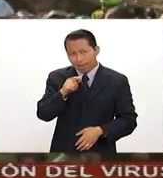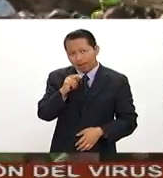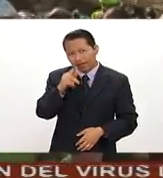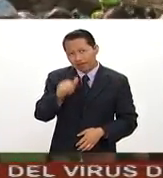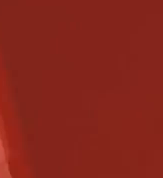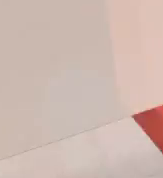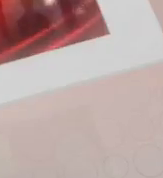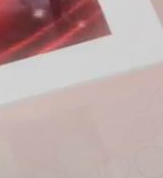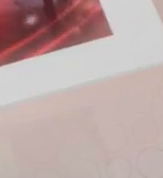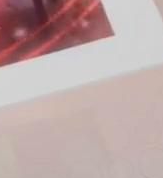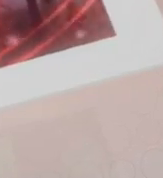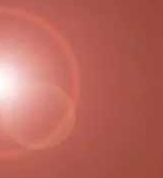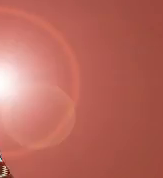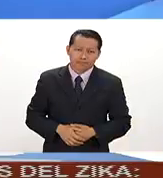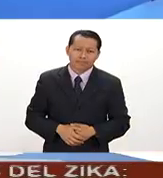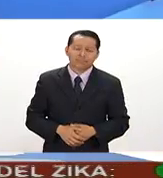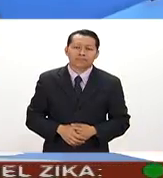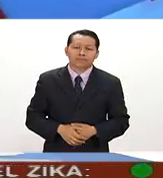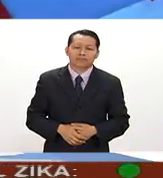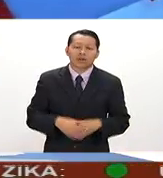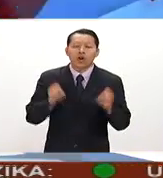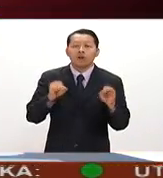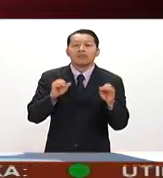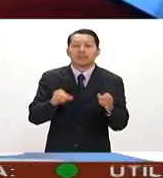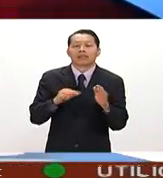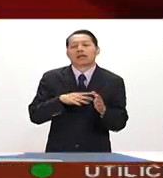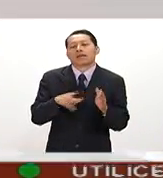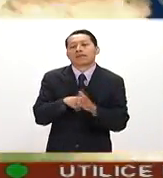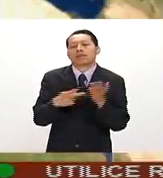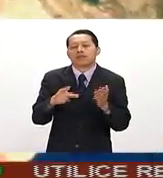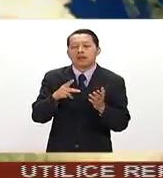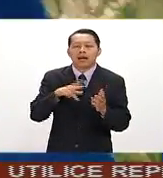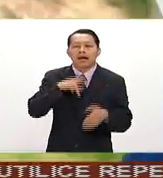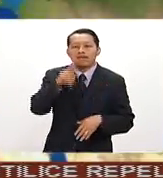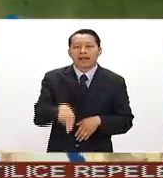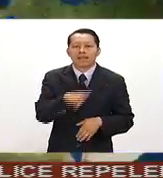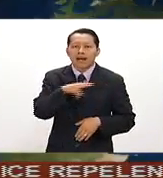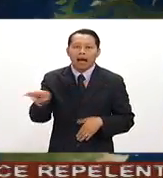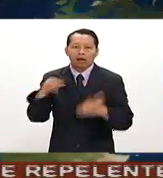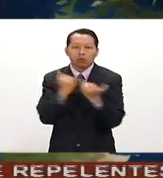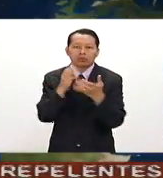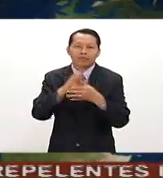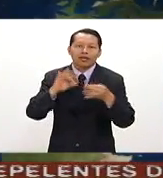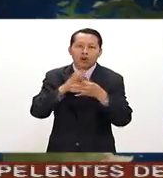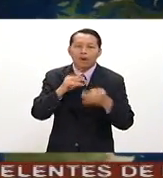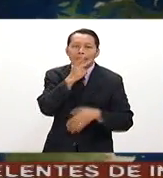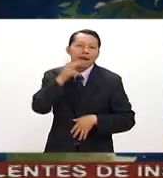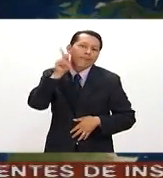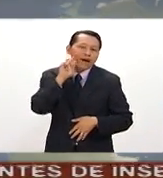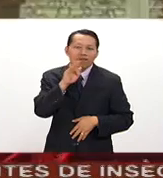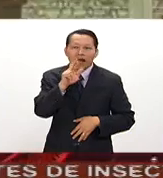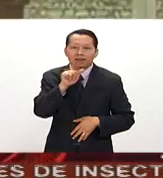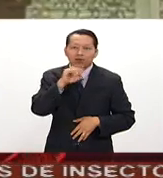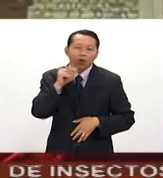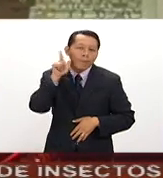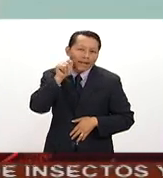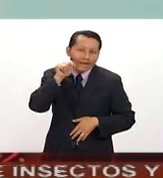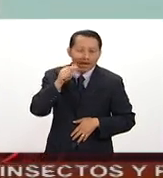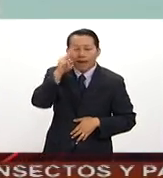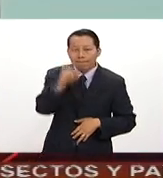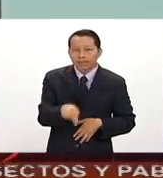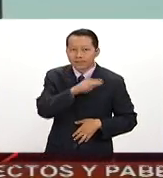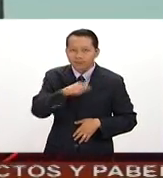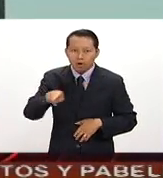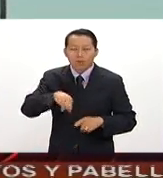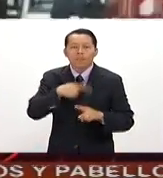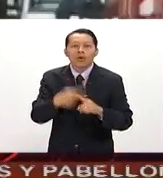Amatrice. La oficina de prensa de El Vaticano informó que el Papa Francisco oficiará mañana una misa de sufragio por